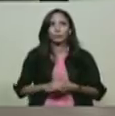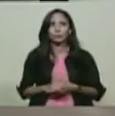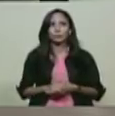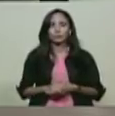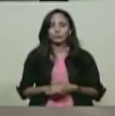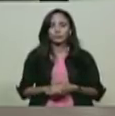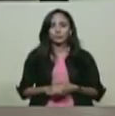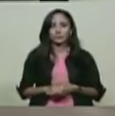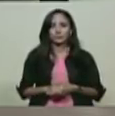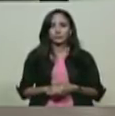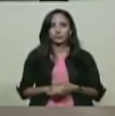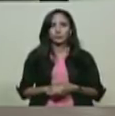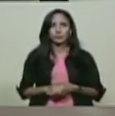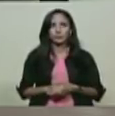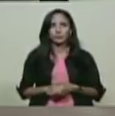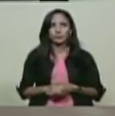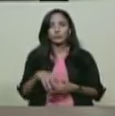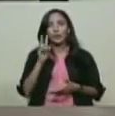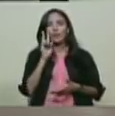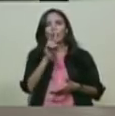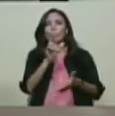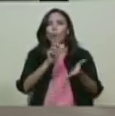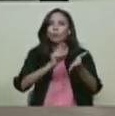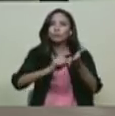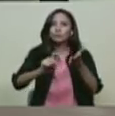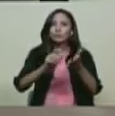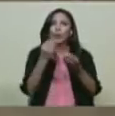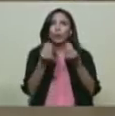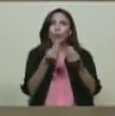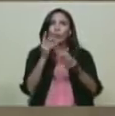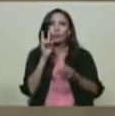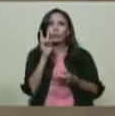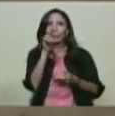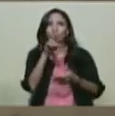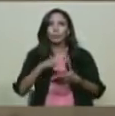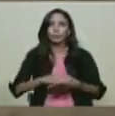la aplicación BQR, ¿ve? Usted ve por aquí.